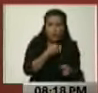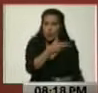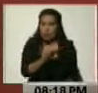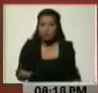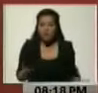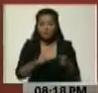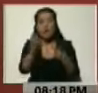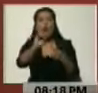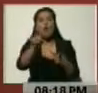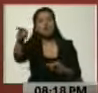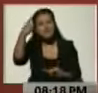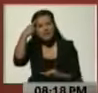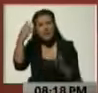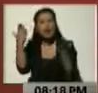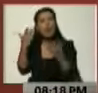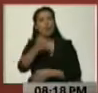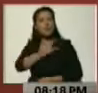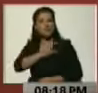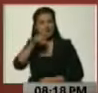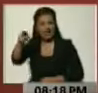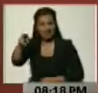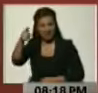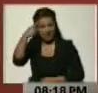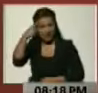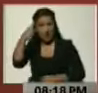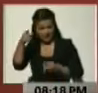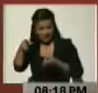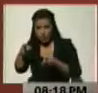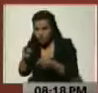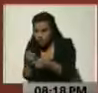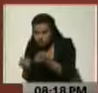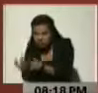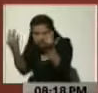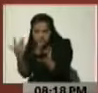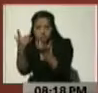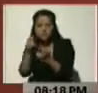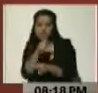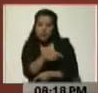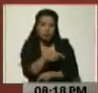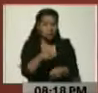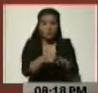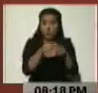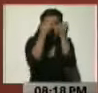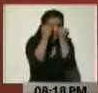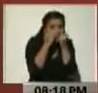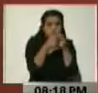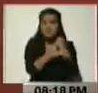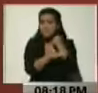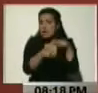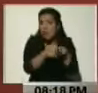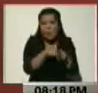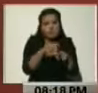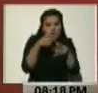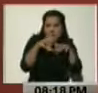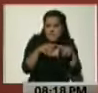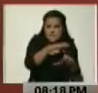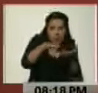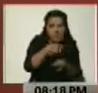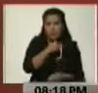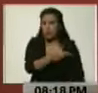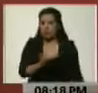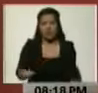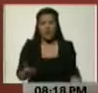¿Los que quemaron una escuela con 89 niños adentro qué son? ¿Terroristas? Están pidiendo la libertad a